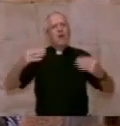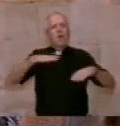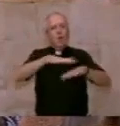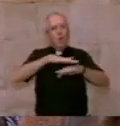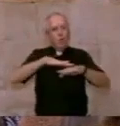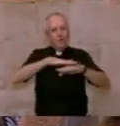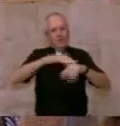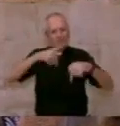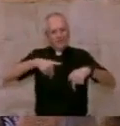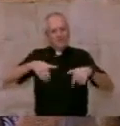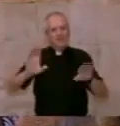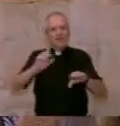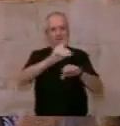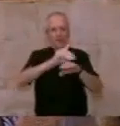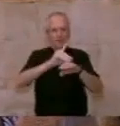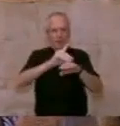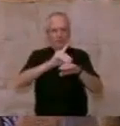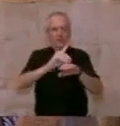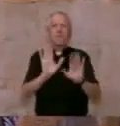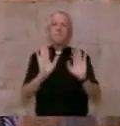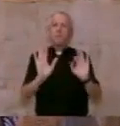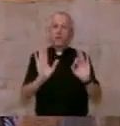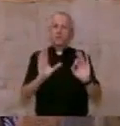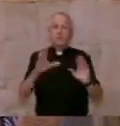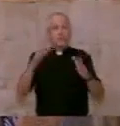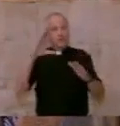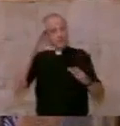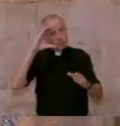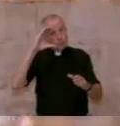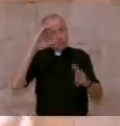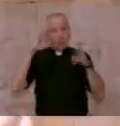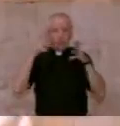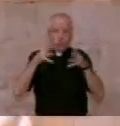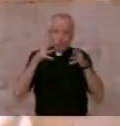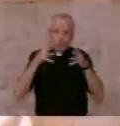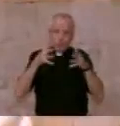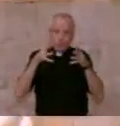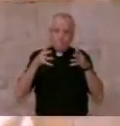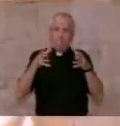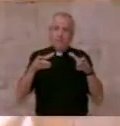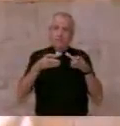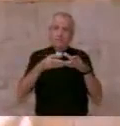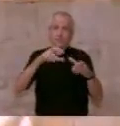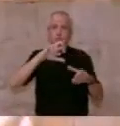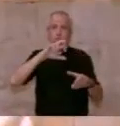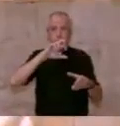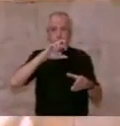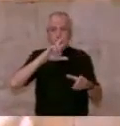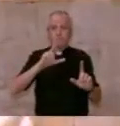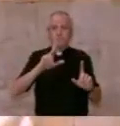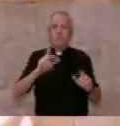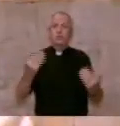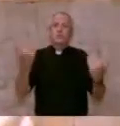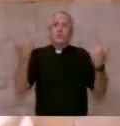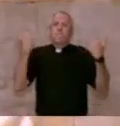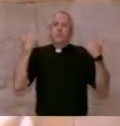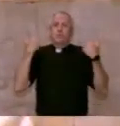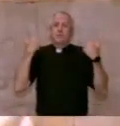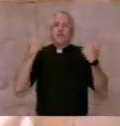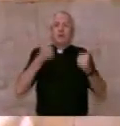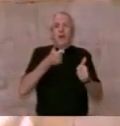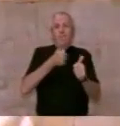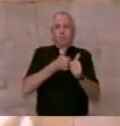comunidad. Por eso, escuchado el consejo del dicasterio para los obispos, por nuestra potestad apostólica